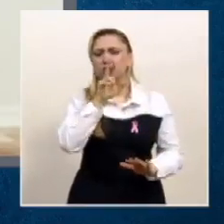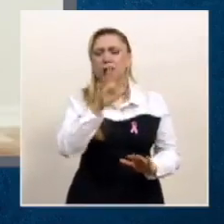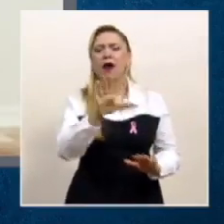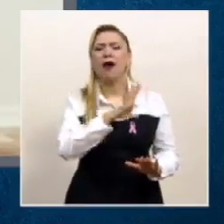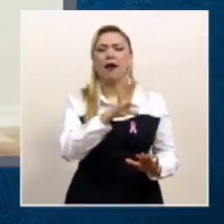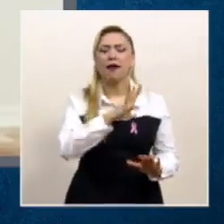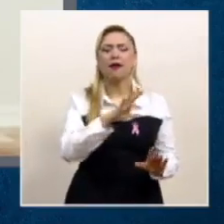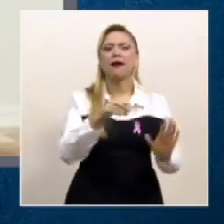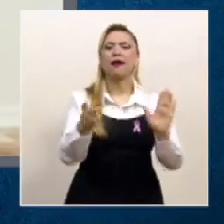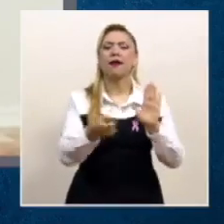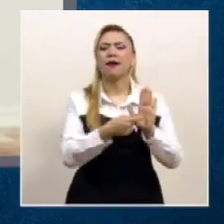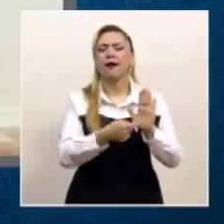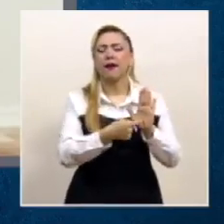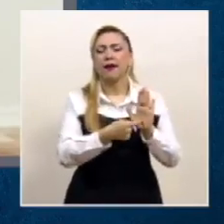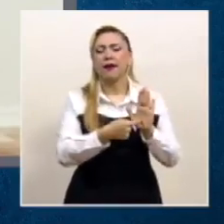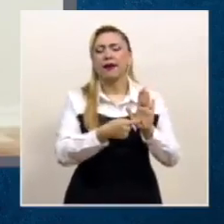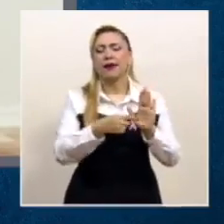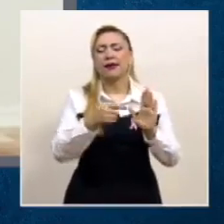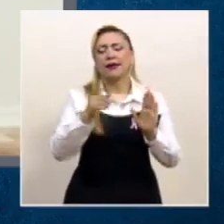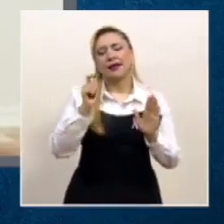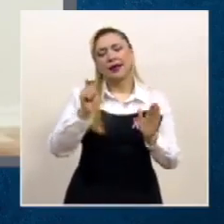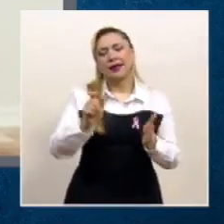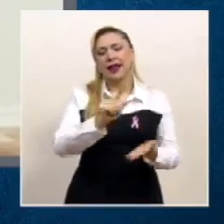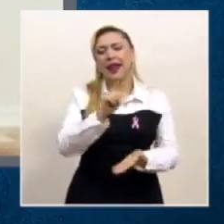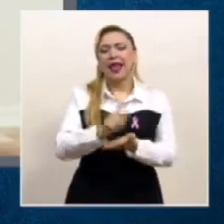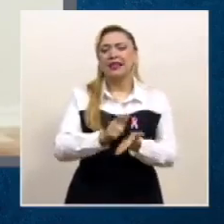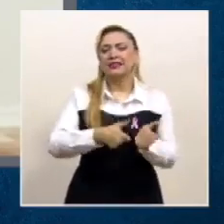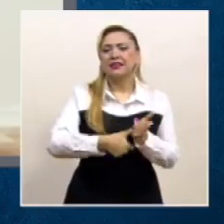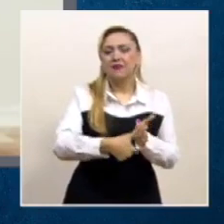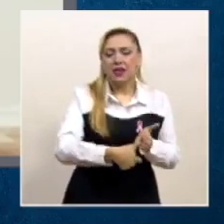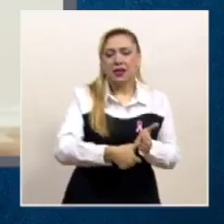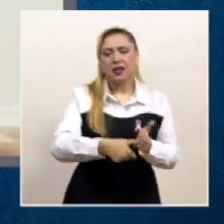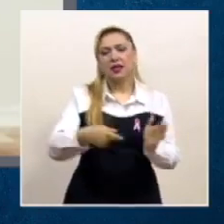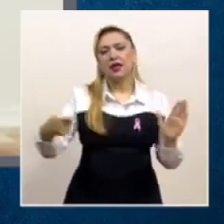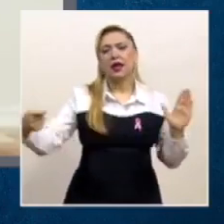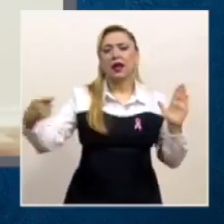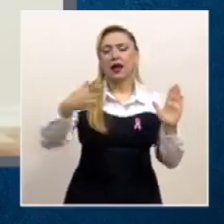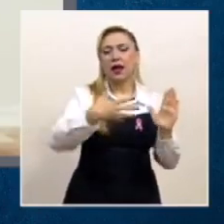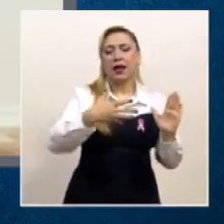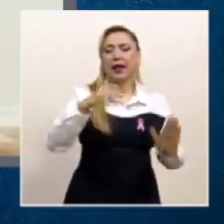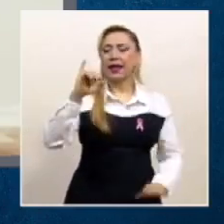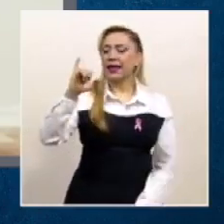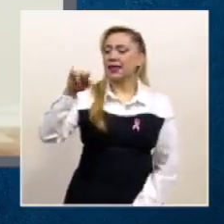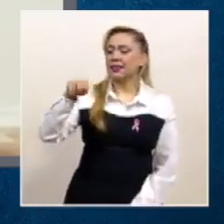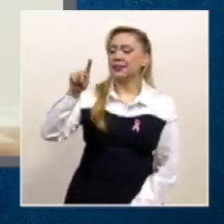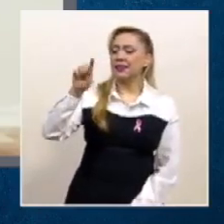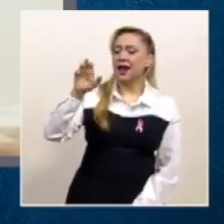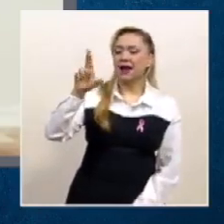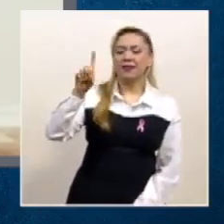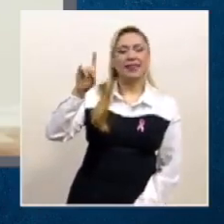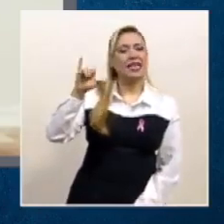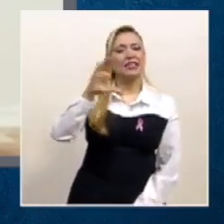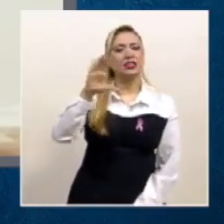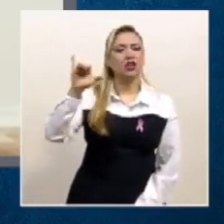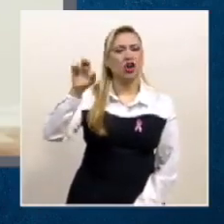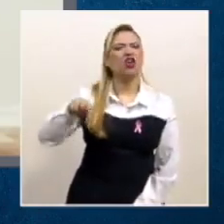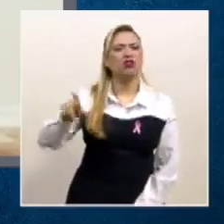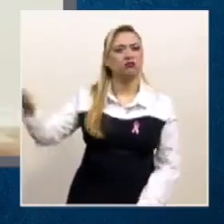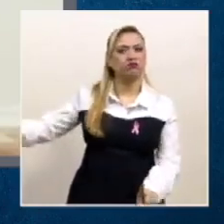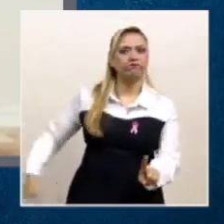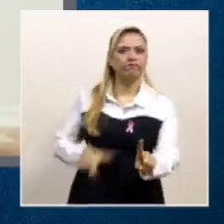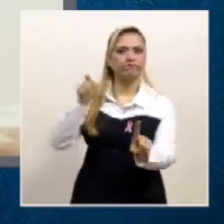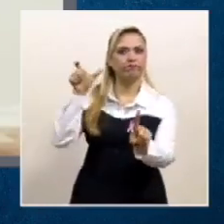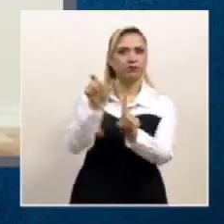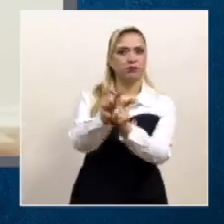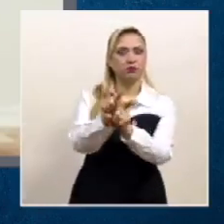llama, sobre todo en materia civil, una figura que se conoce como estado de interdicción. El estado de interdicción es cuando un